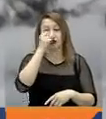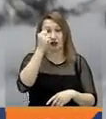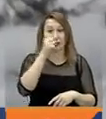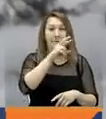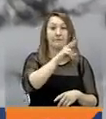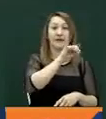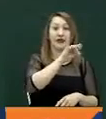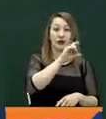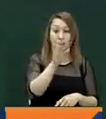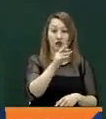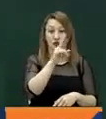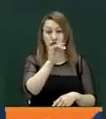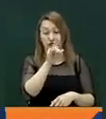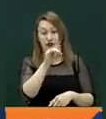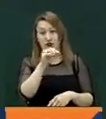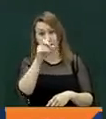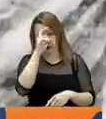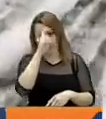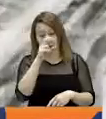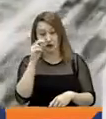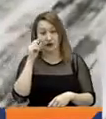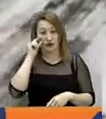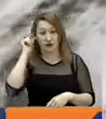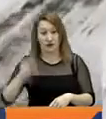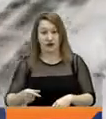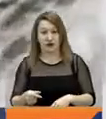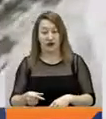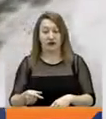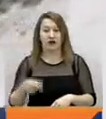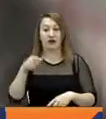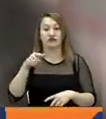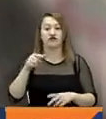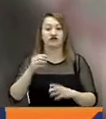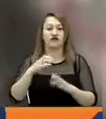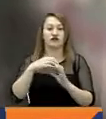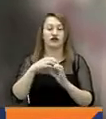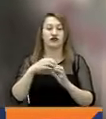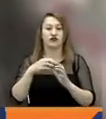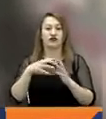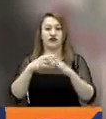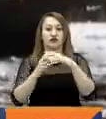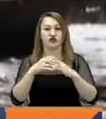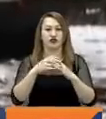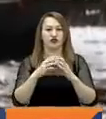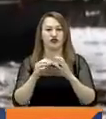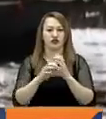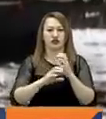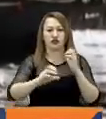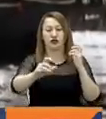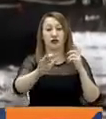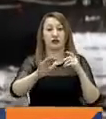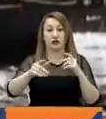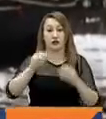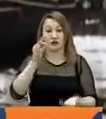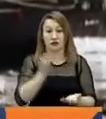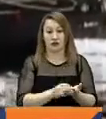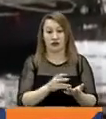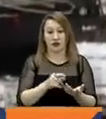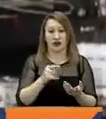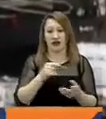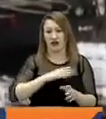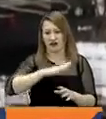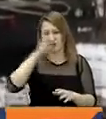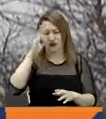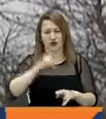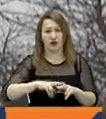Bielorrusia al norte de Ucrania, su avance naval al sur y acumular sus fuerzas al este, para Moscú son rutina, pero Occidente las interpreta como